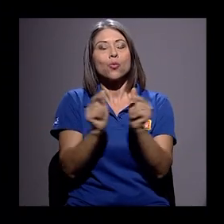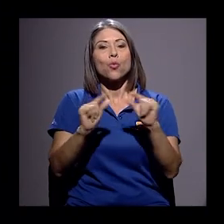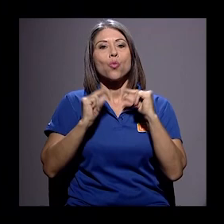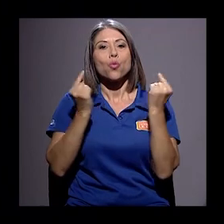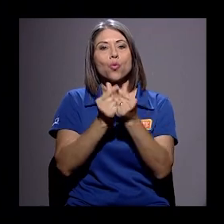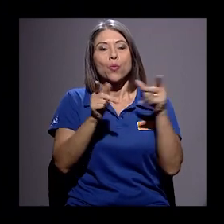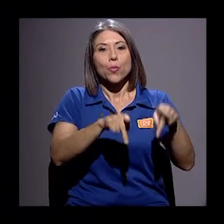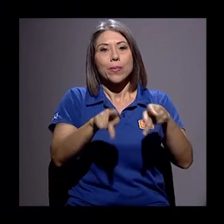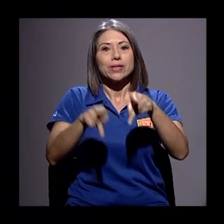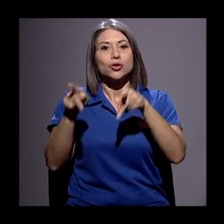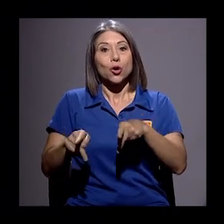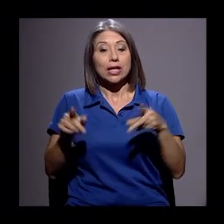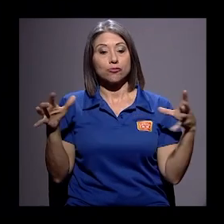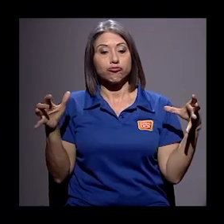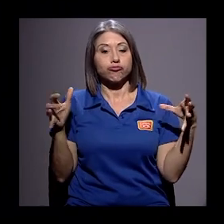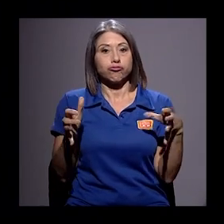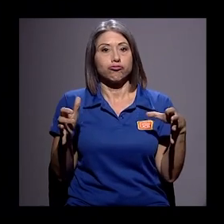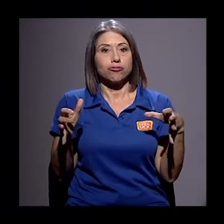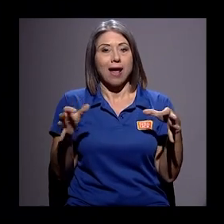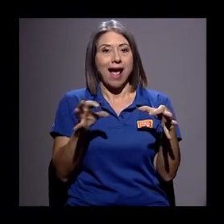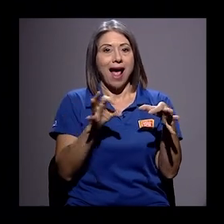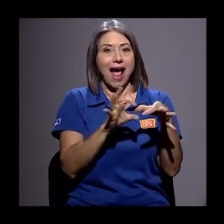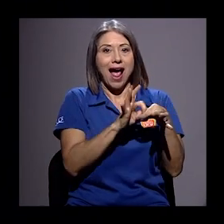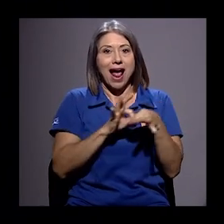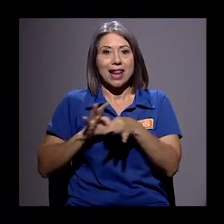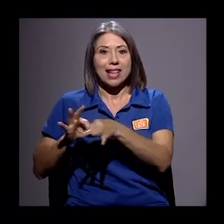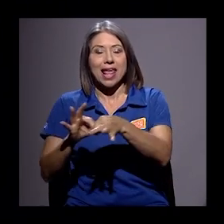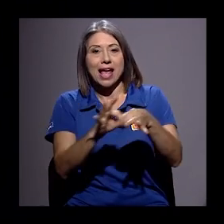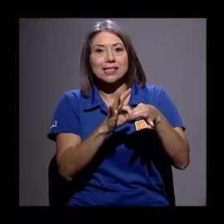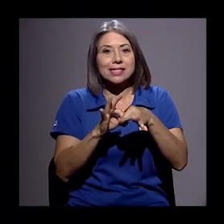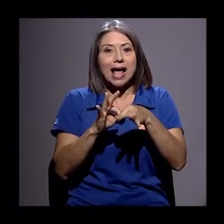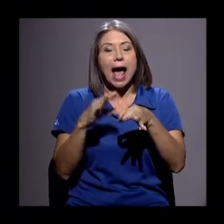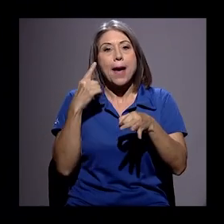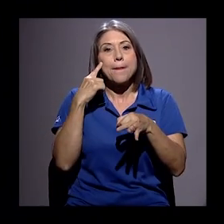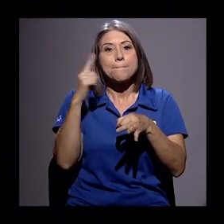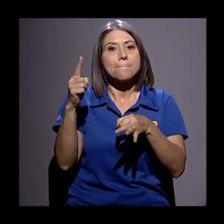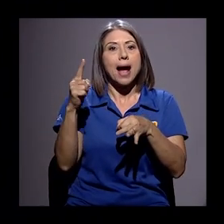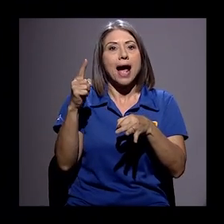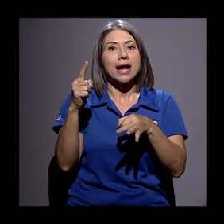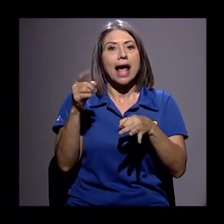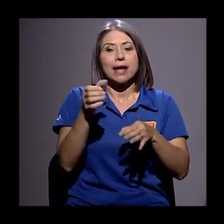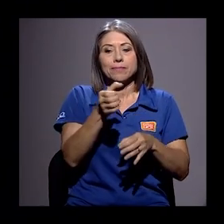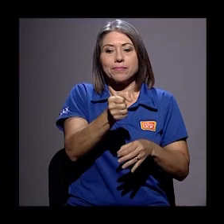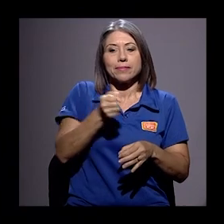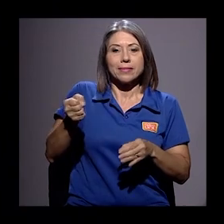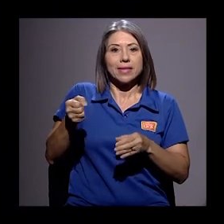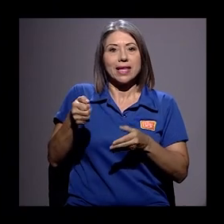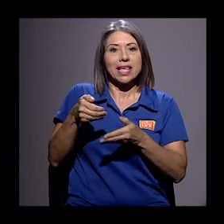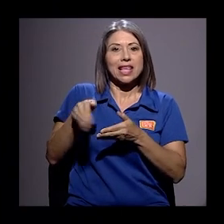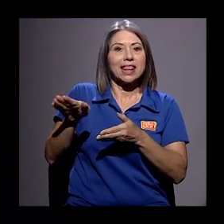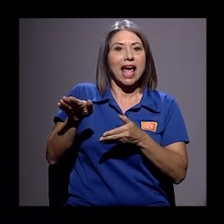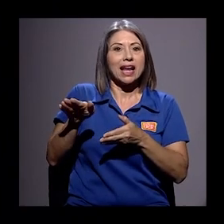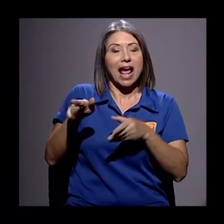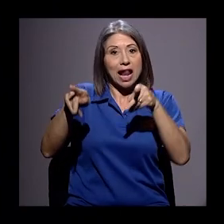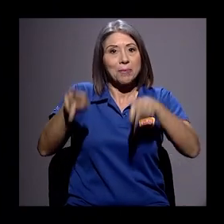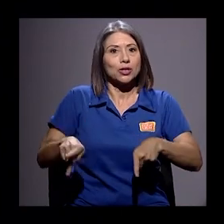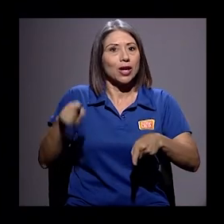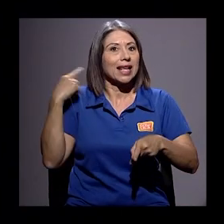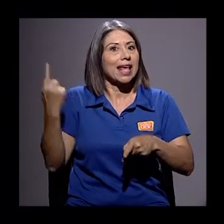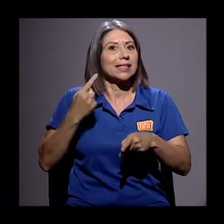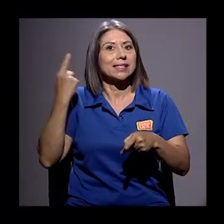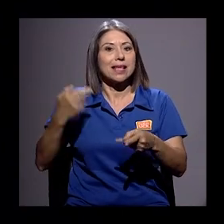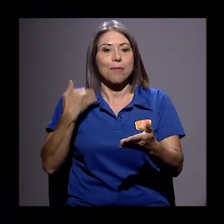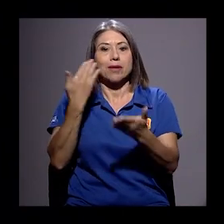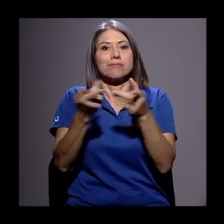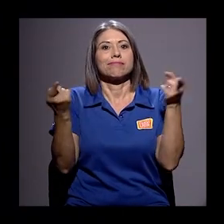grupo de personas para formar una alianza a quitar a quien siempre ha llegado casualmente a la alcaldía